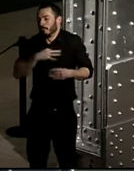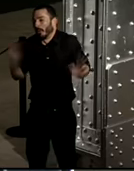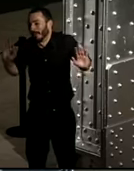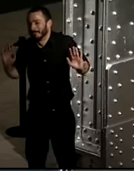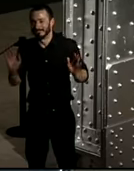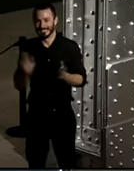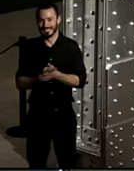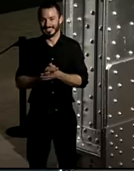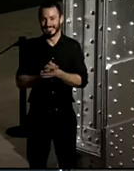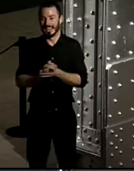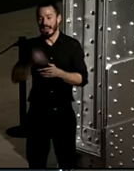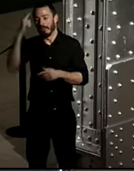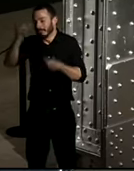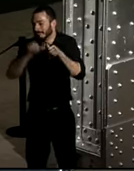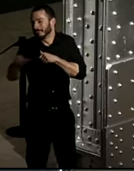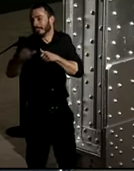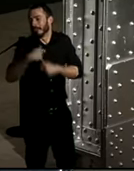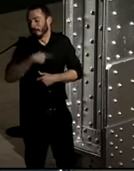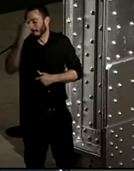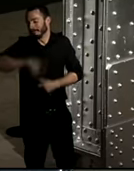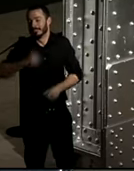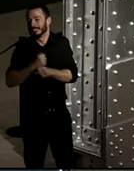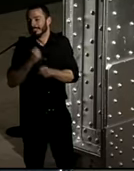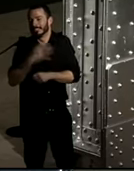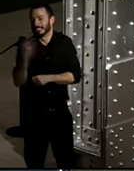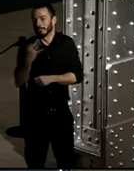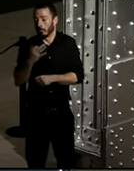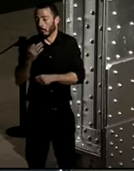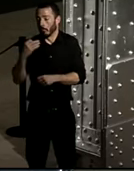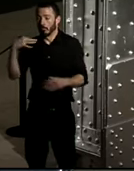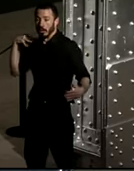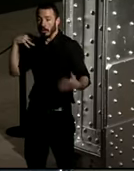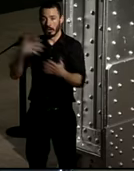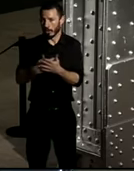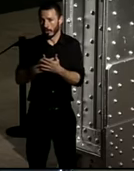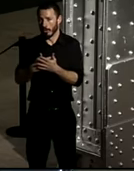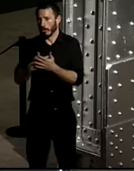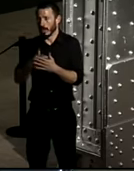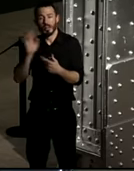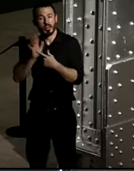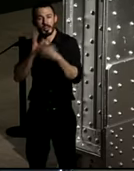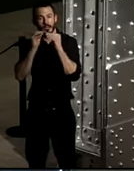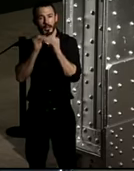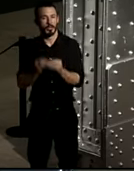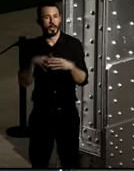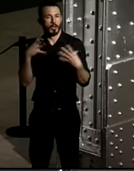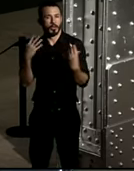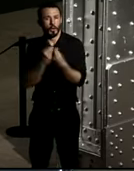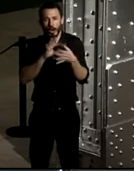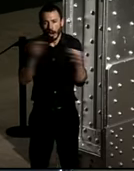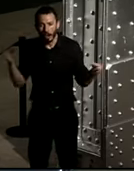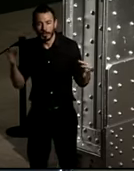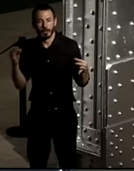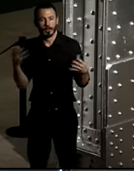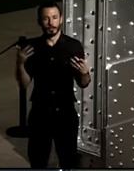A ver qué soy a partir de ahora, pero hasta ahora no. Me puse a hacer cine de pequeño con los colegas y no he hecho otra